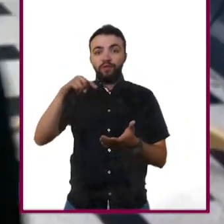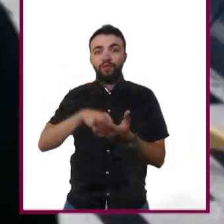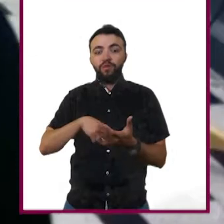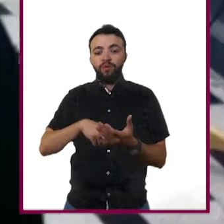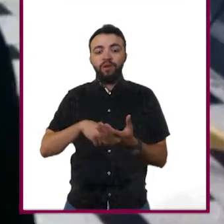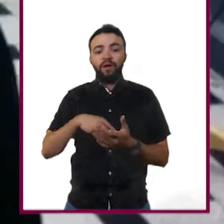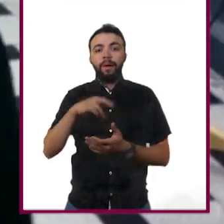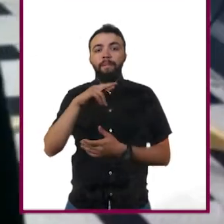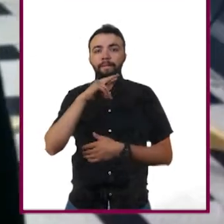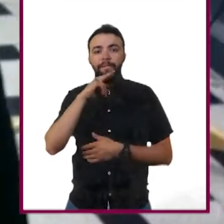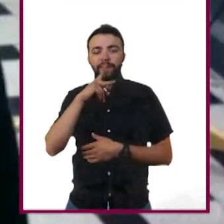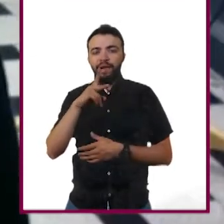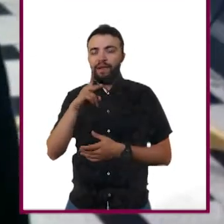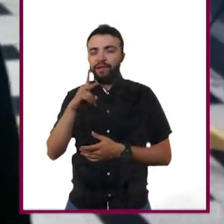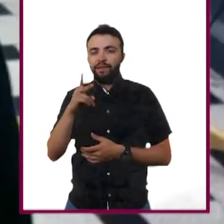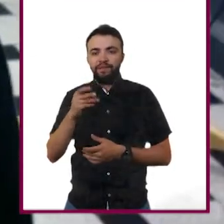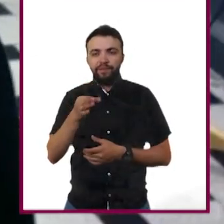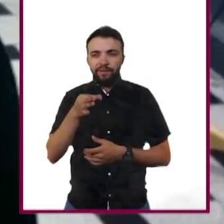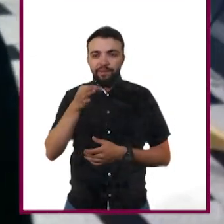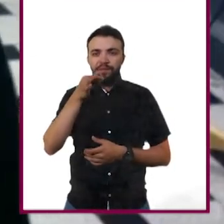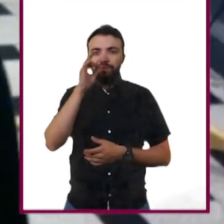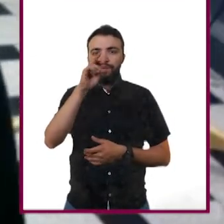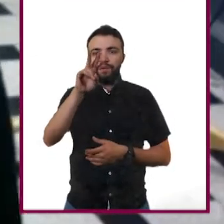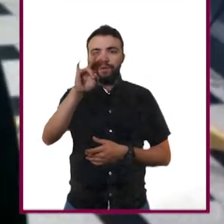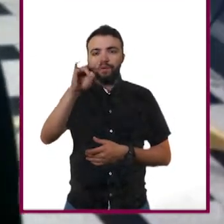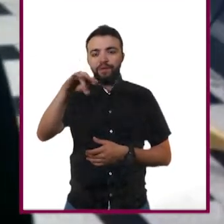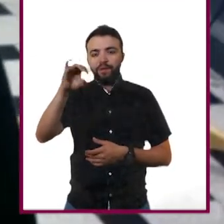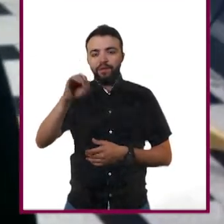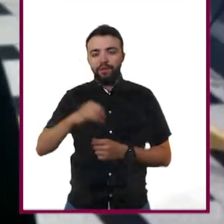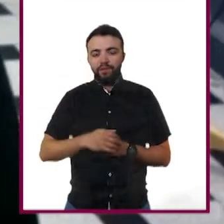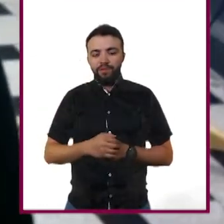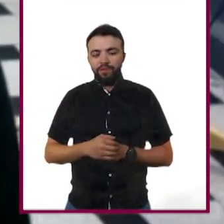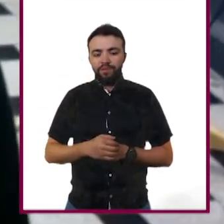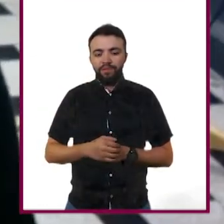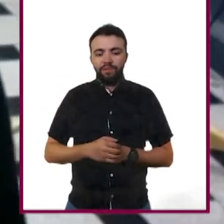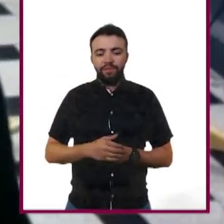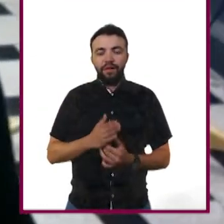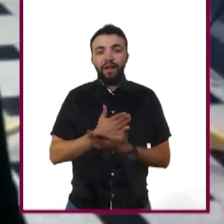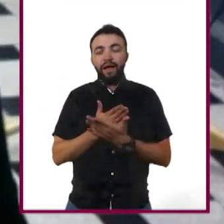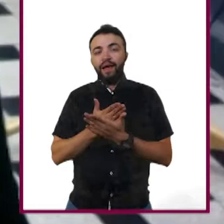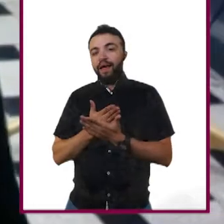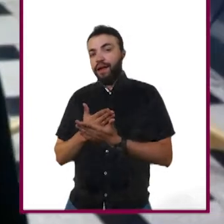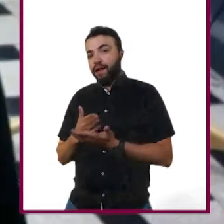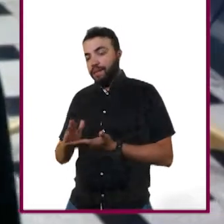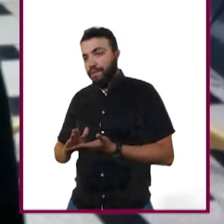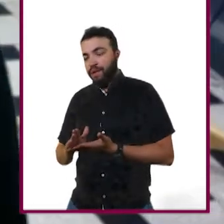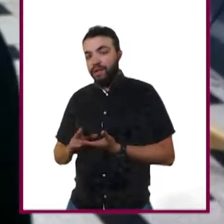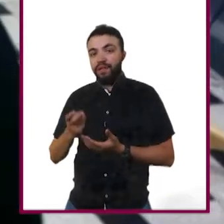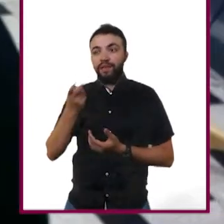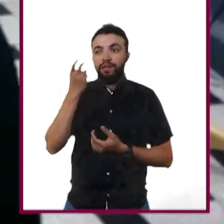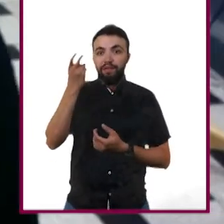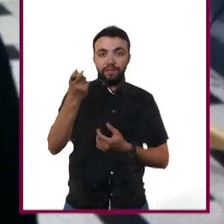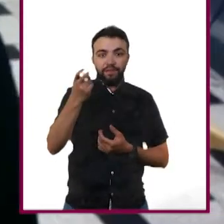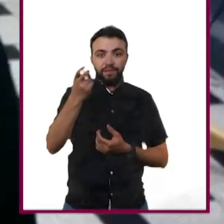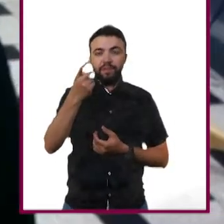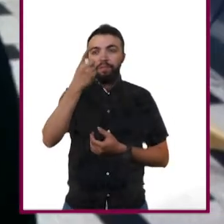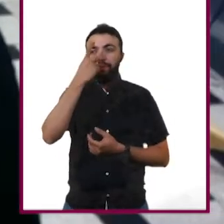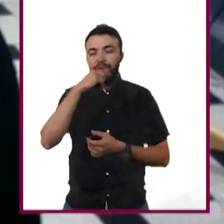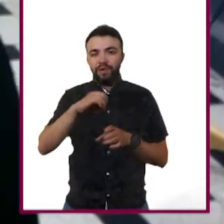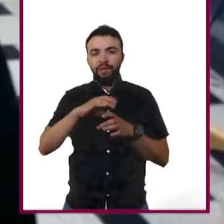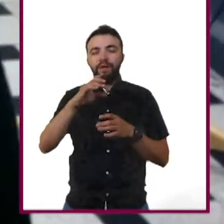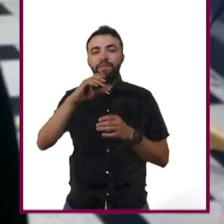yo. Este, y además es una pieza que es para el paisaje. El arpa